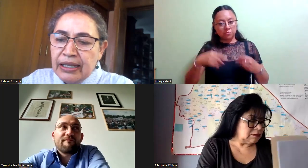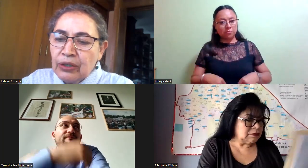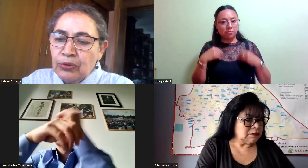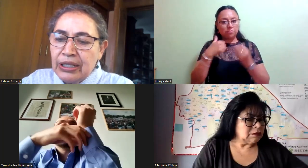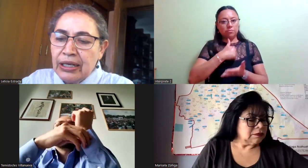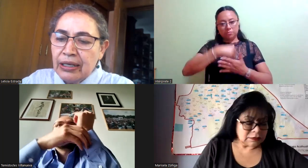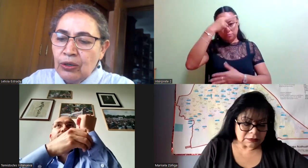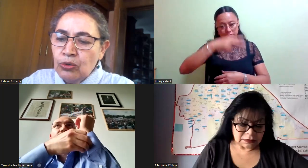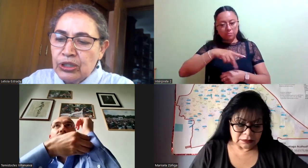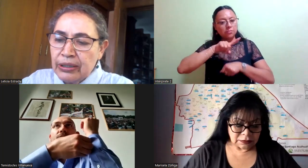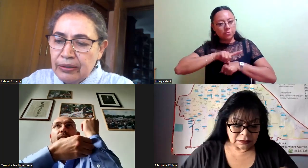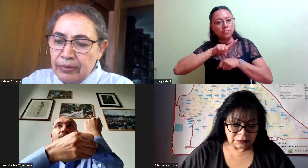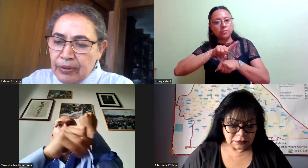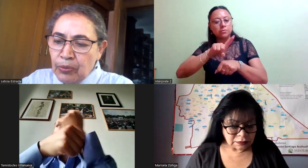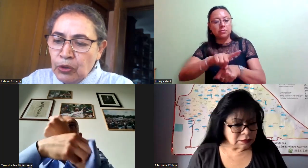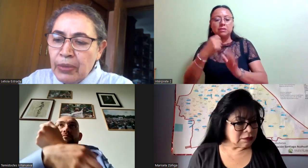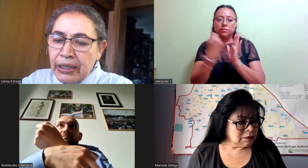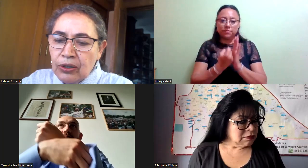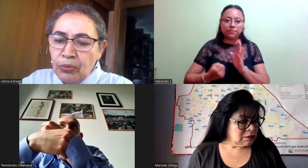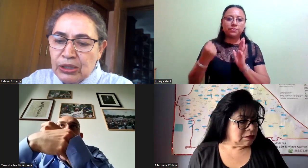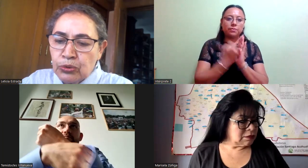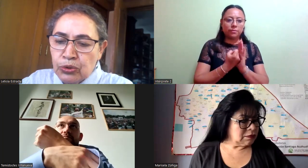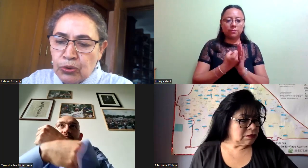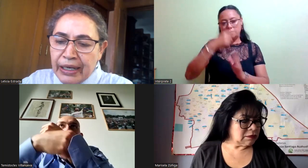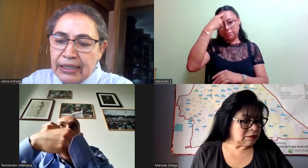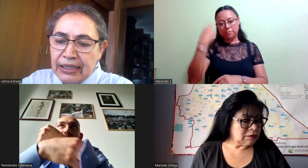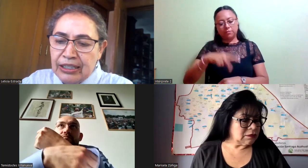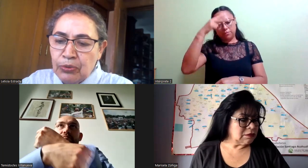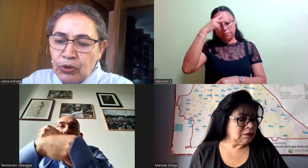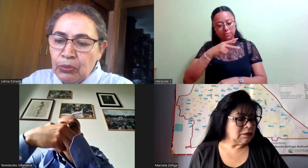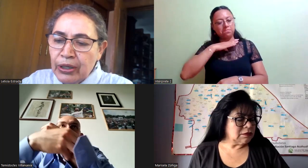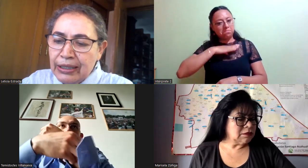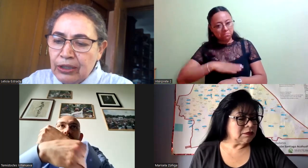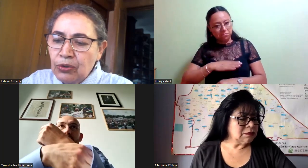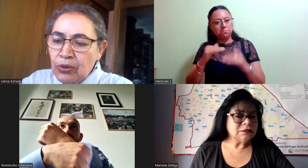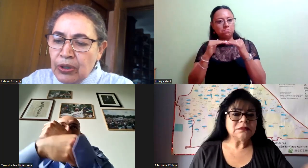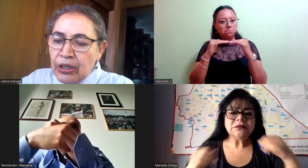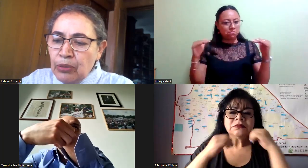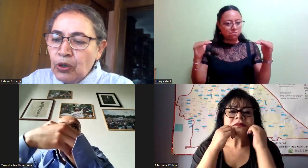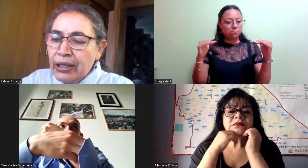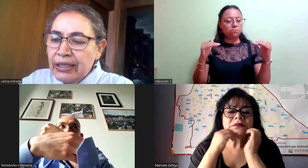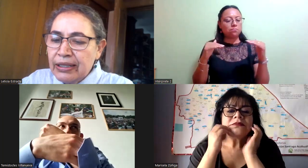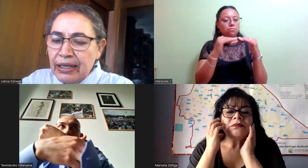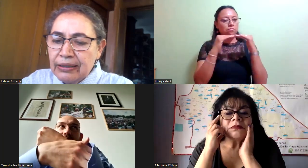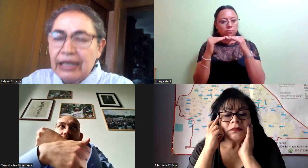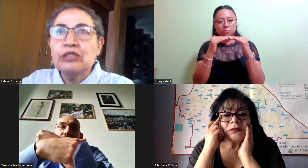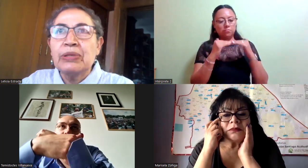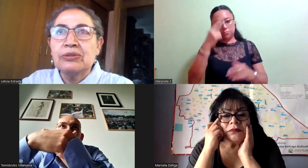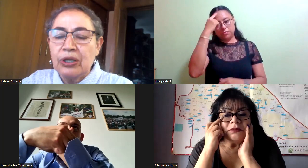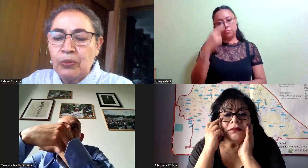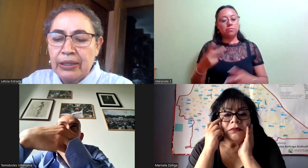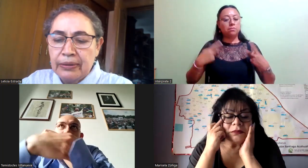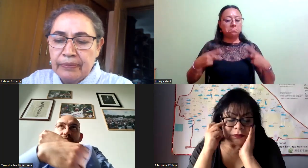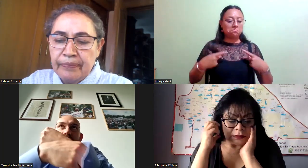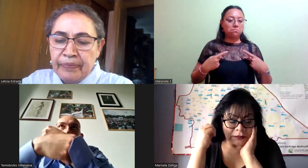que día con día luchan por un México más justo, equitativo, democrático y por la dignidad de la